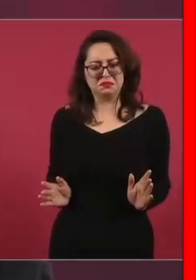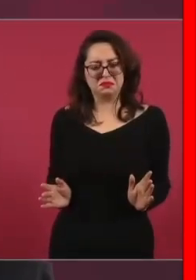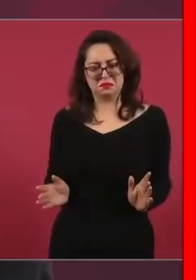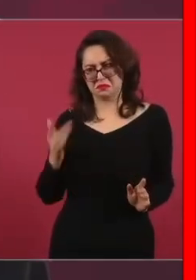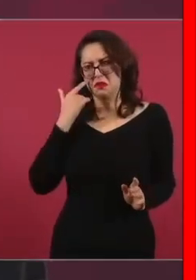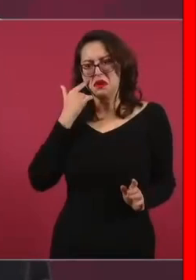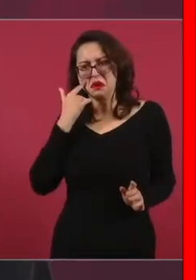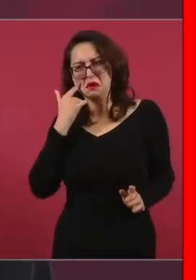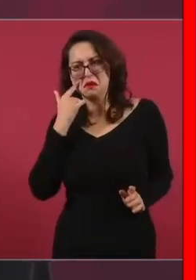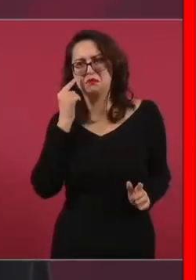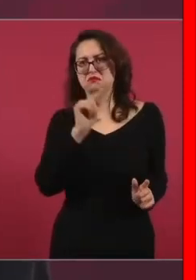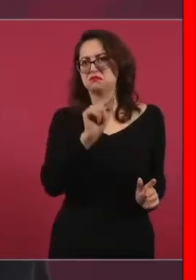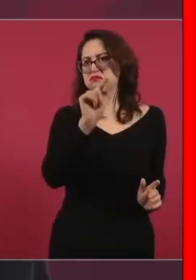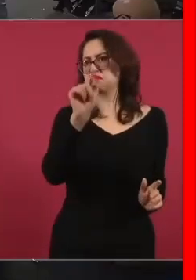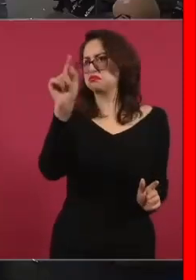Lo que está